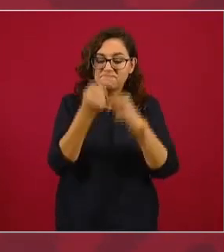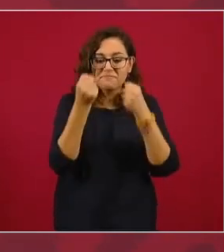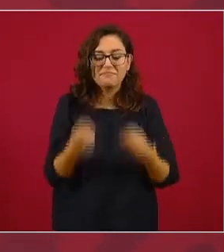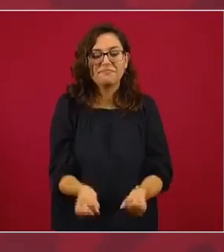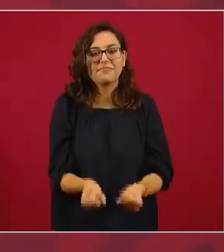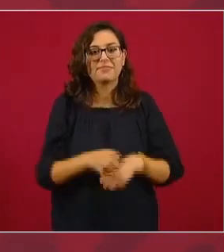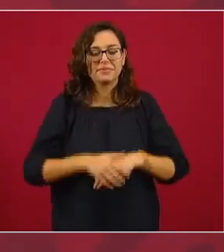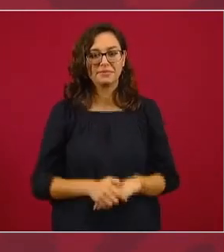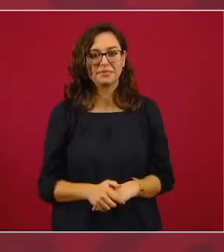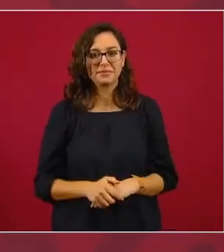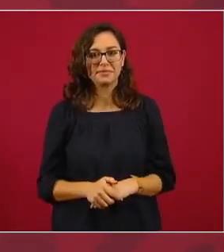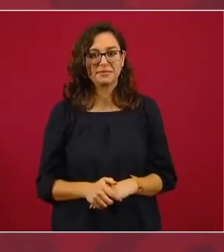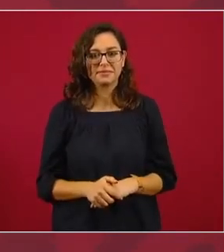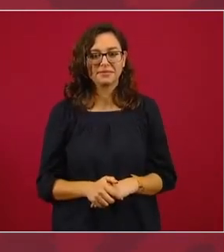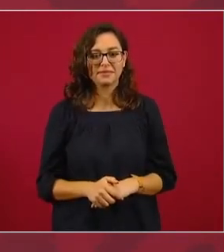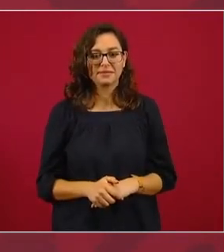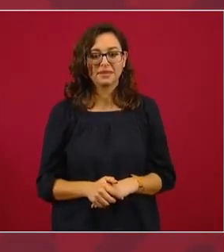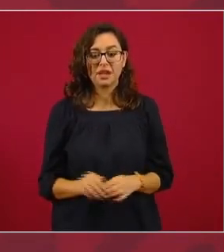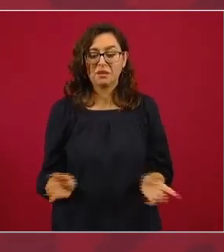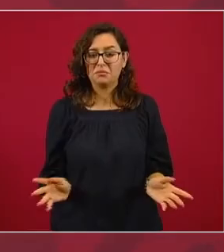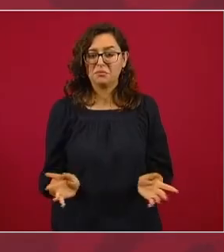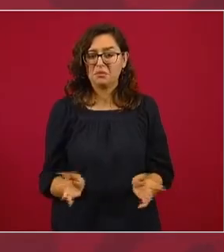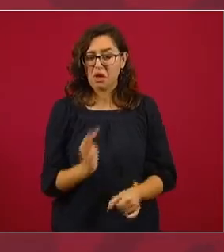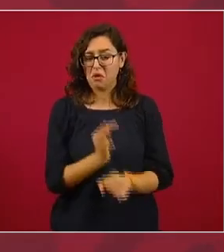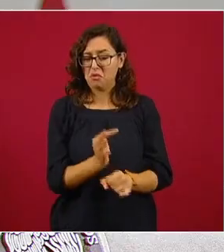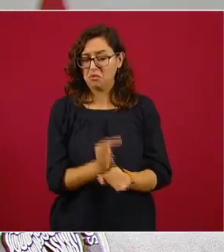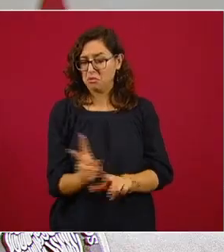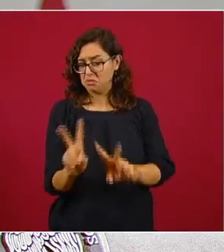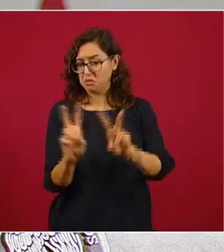Miren, estamos hablando de la cuarta transformación